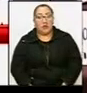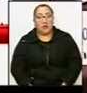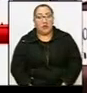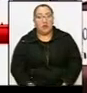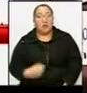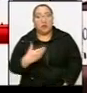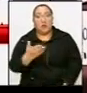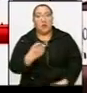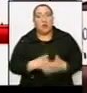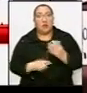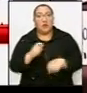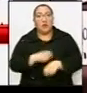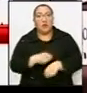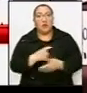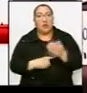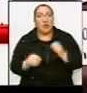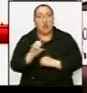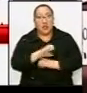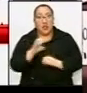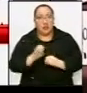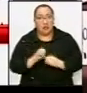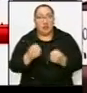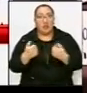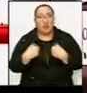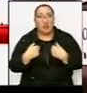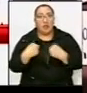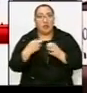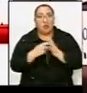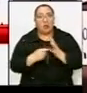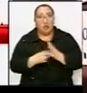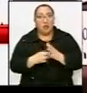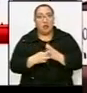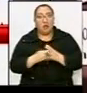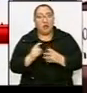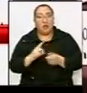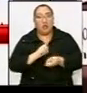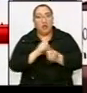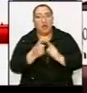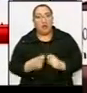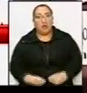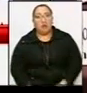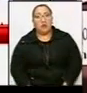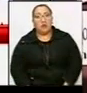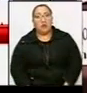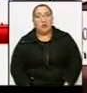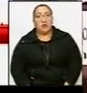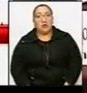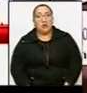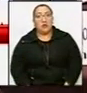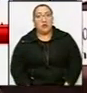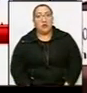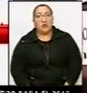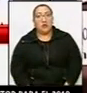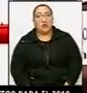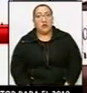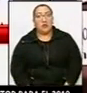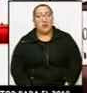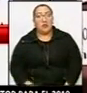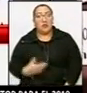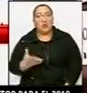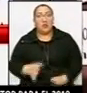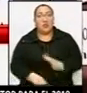¿De qué es momento que Cajamarca tenga un programa agresivo de reforestación, principalmente de donde salen las